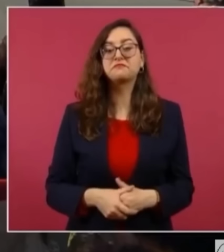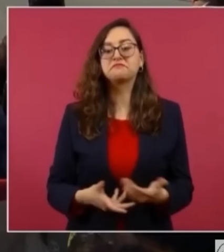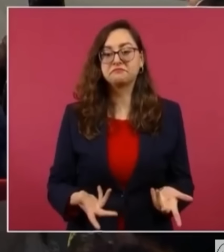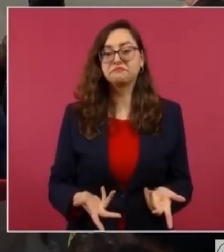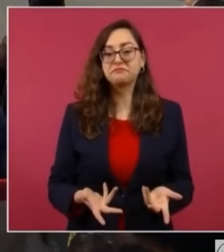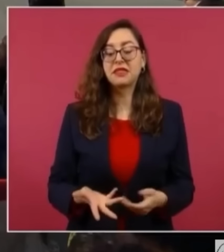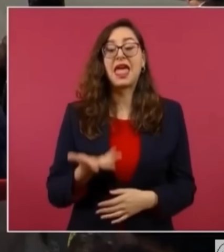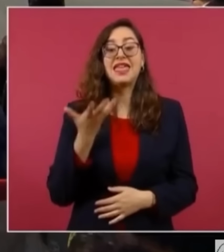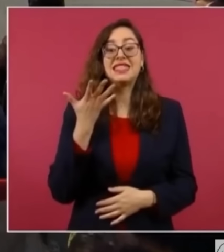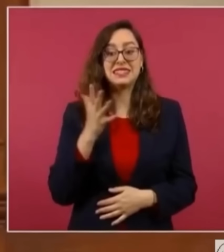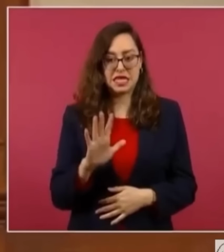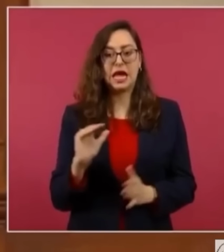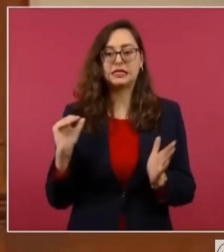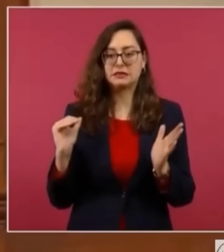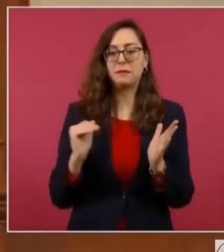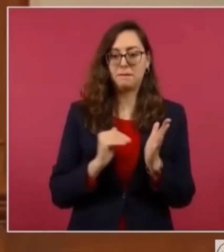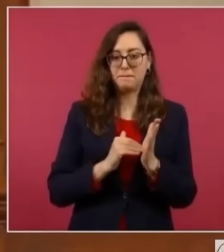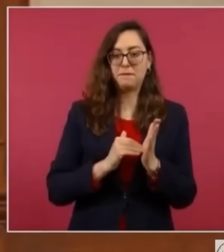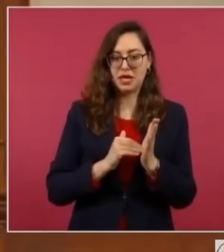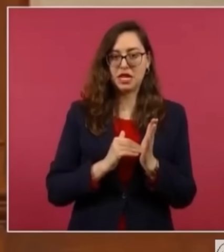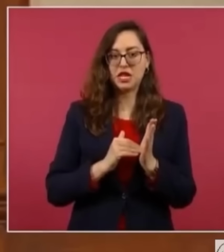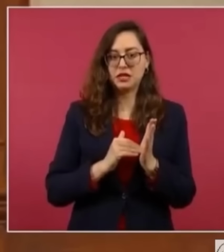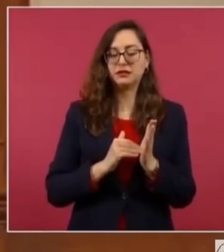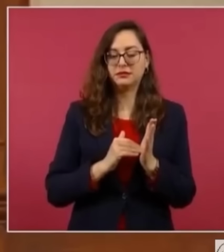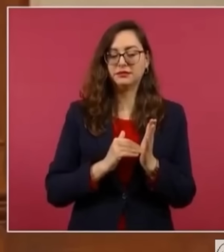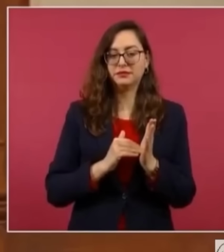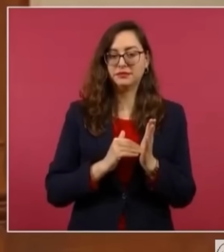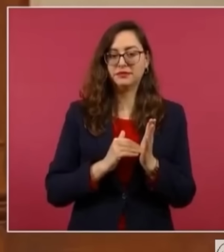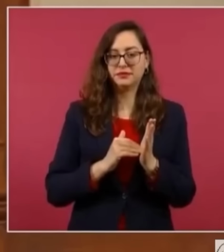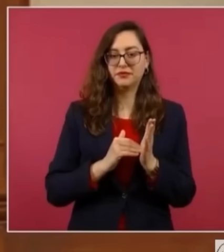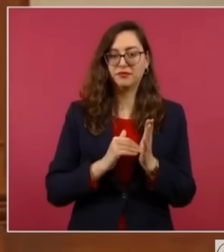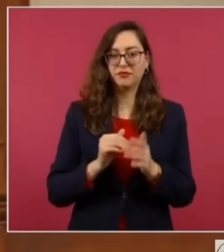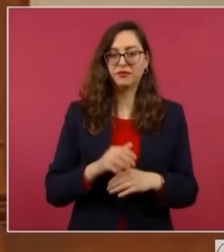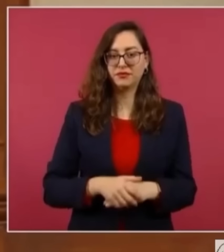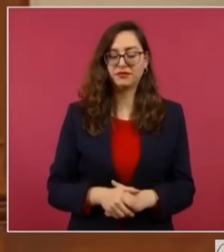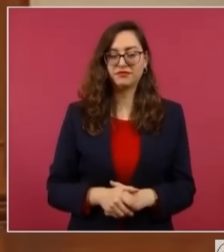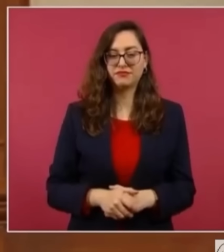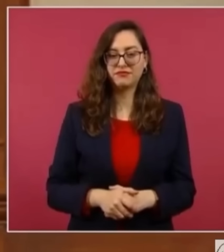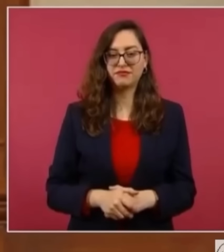10,000 billetes de 100. Es $1,000,000.